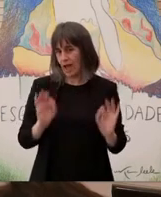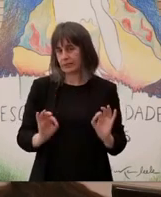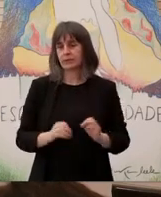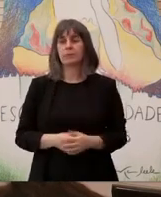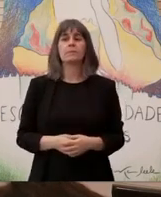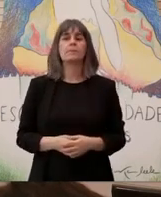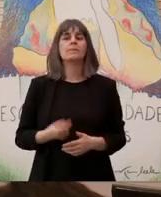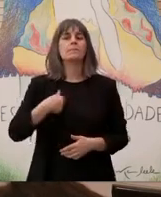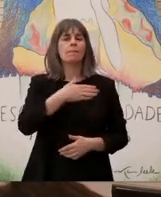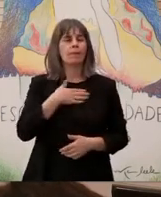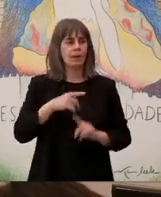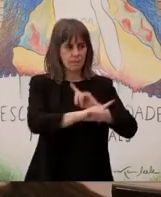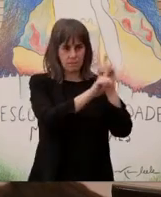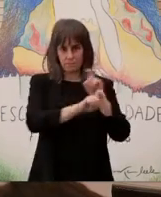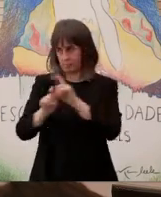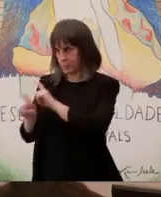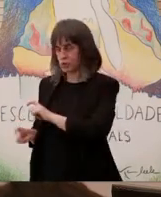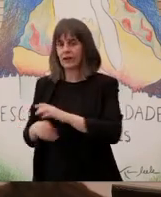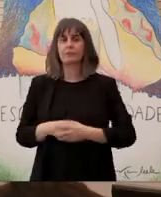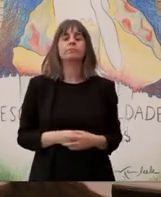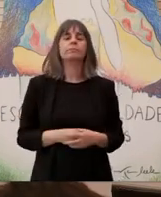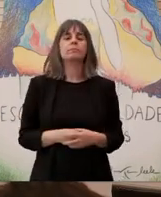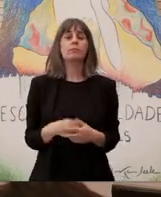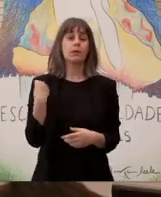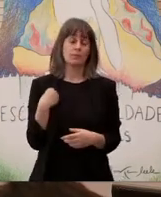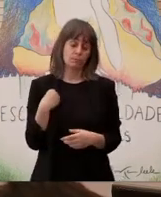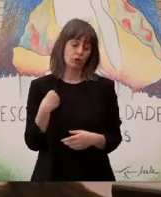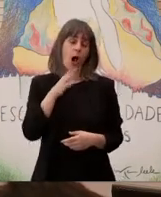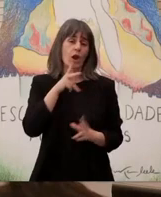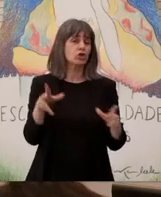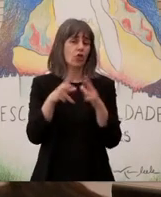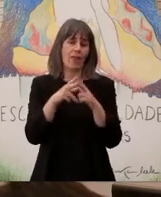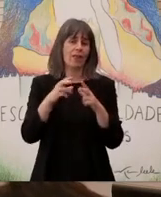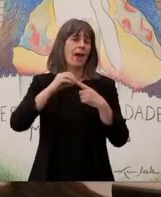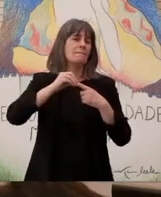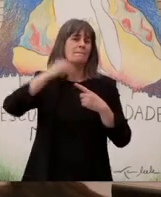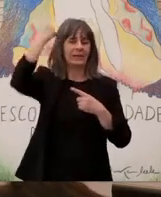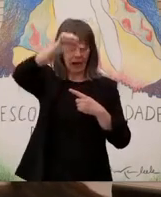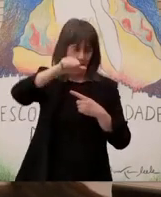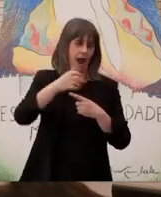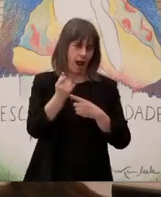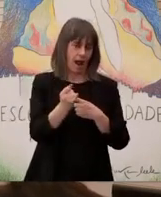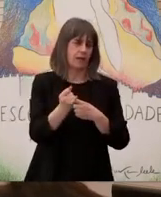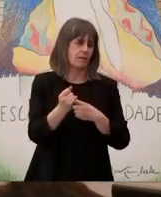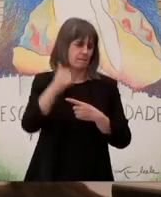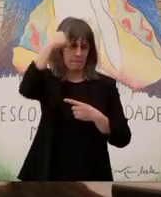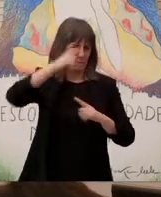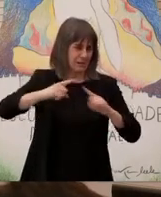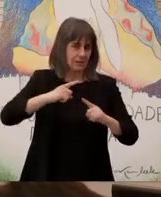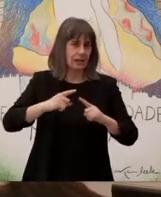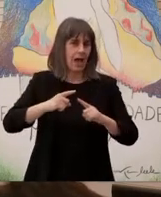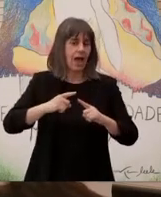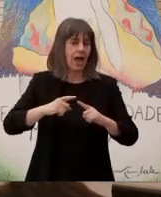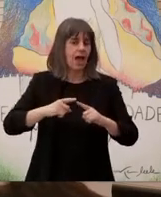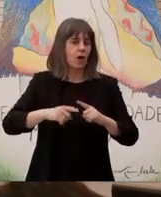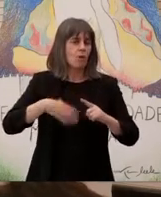vos además evidentemente la sociedad de patriarcal machista en la que vivimos da miedo que una mujer tenía